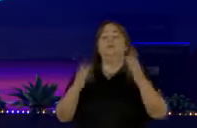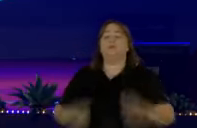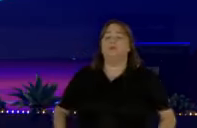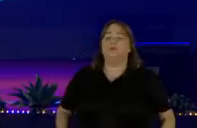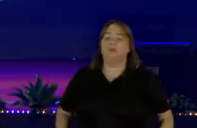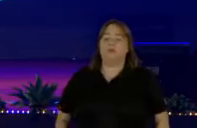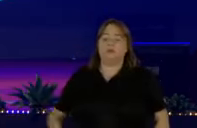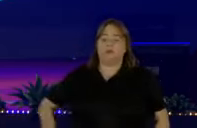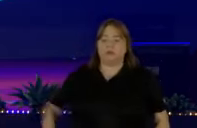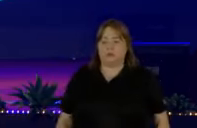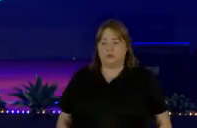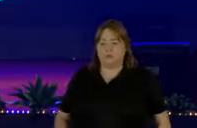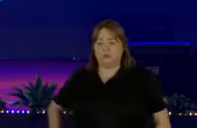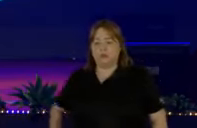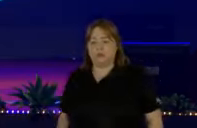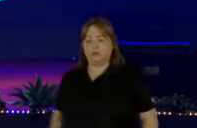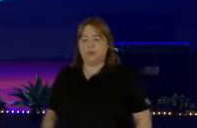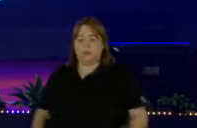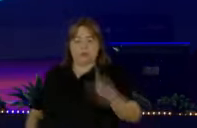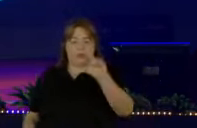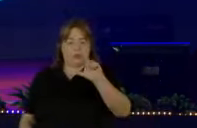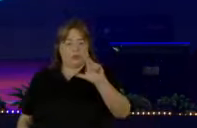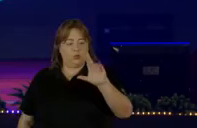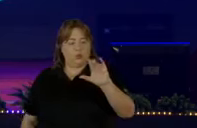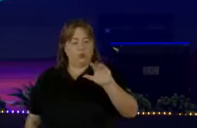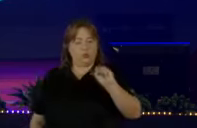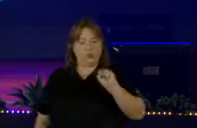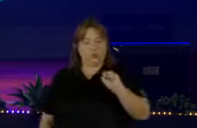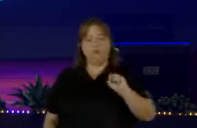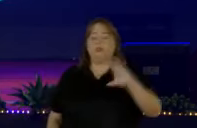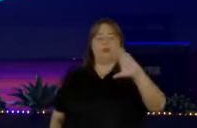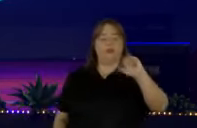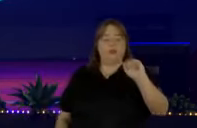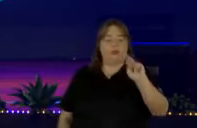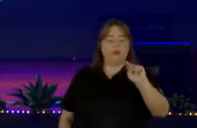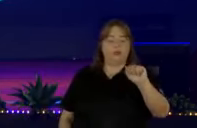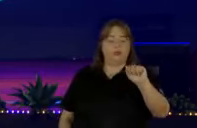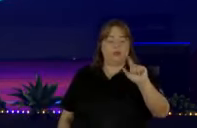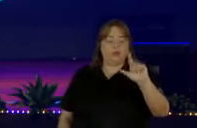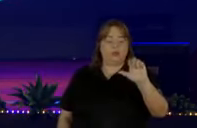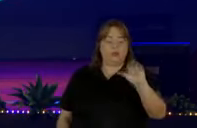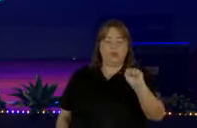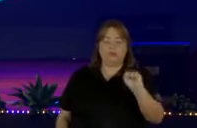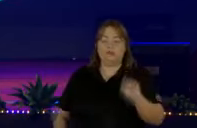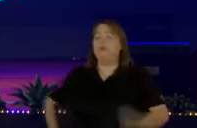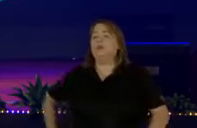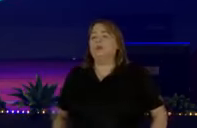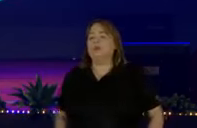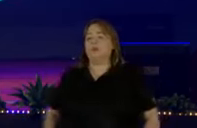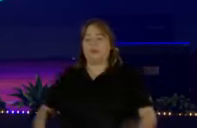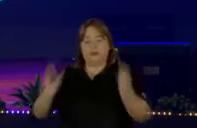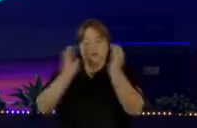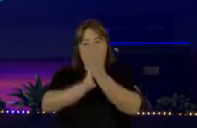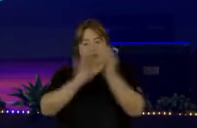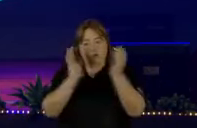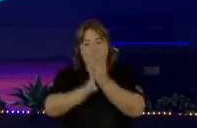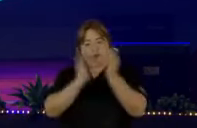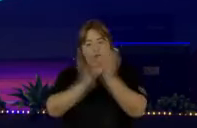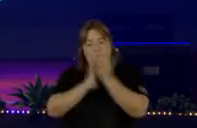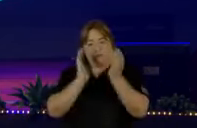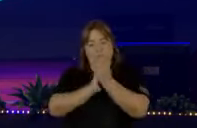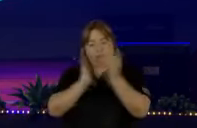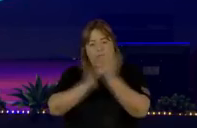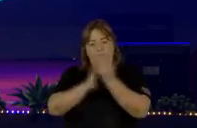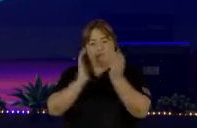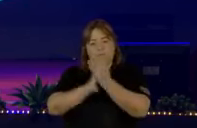Deli Ríos y Luis Canales, que vieron al apóstol en algún lugar. Amén. Denle un aplauso al Señor por ellos. Denle